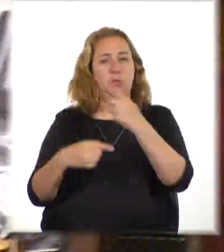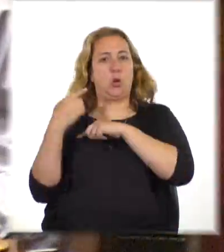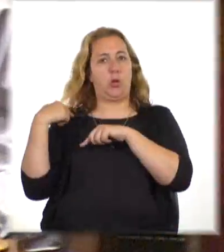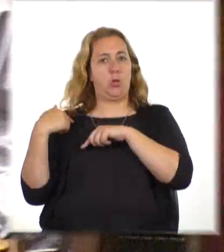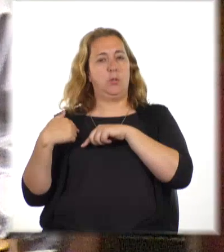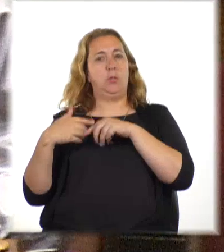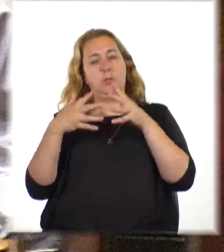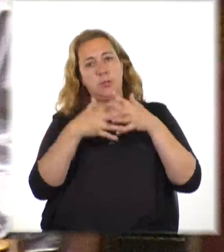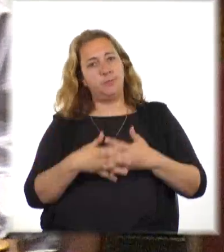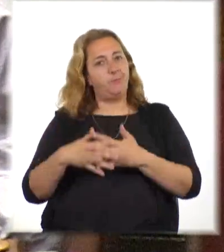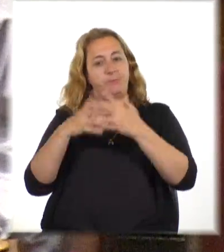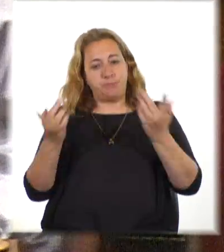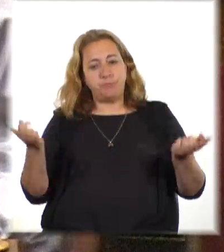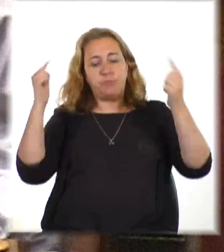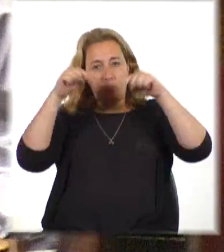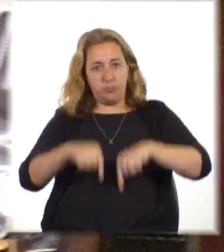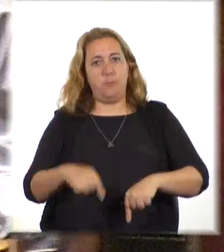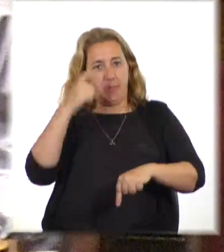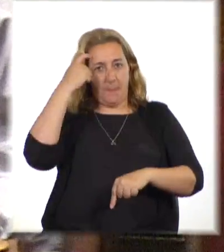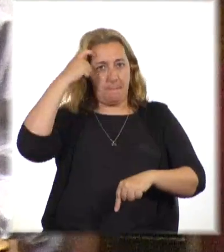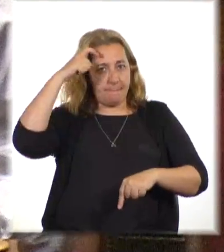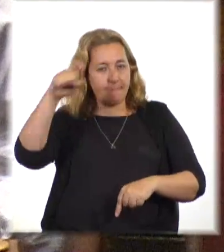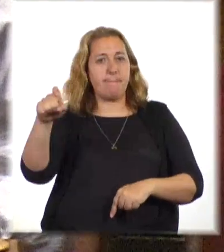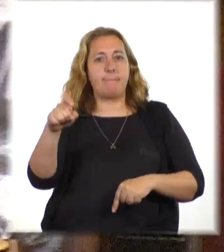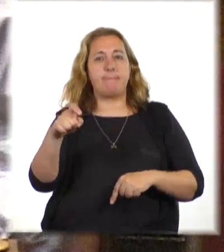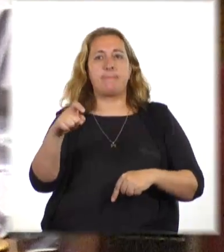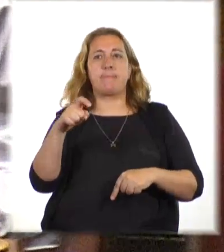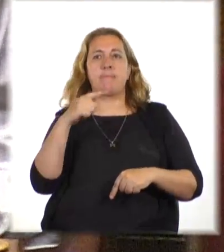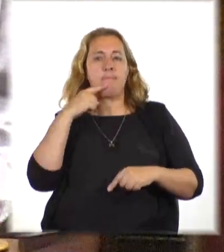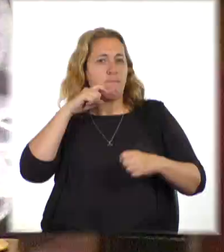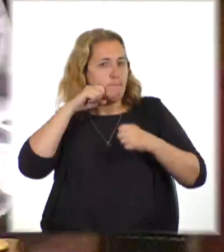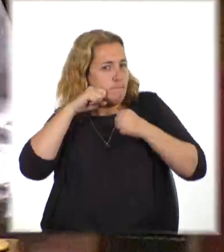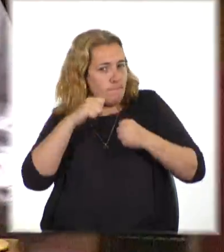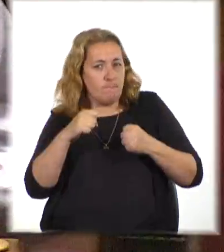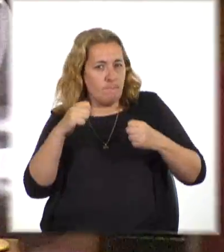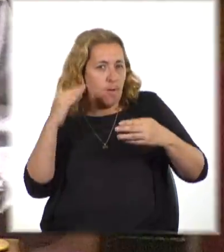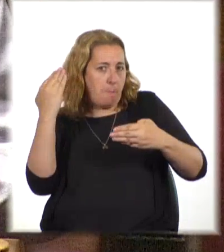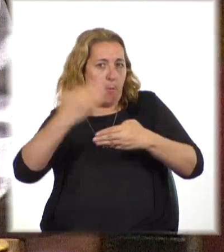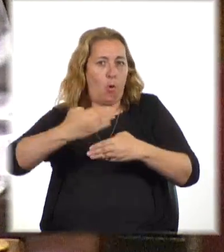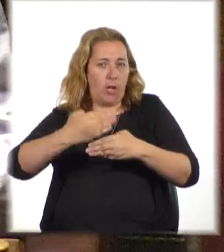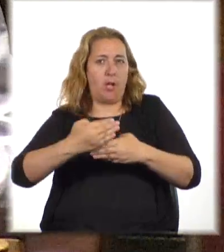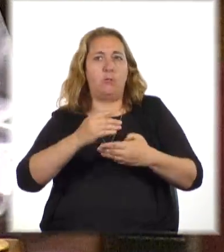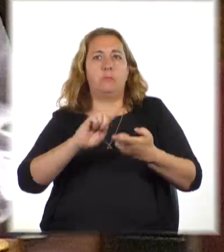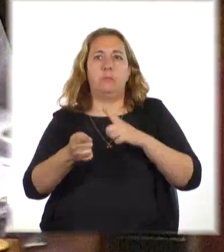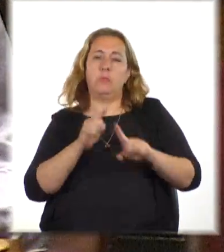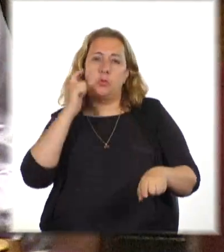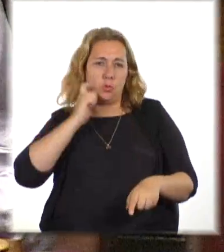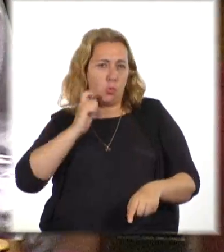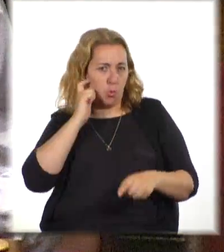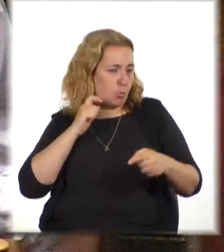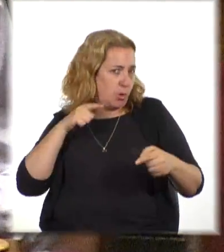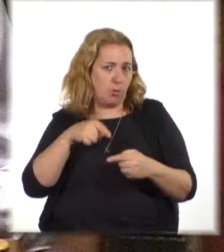eeuu entonces retomaron la estrategia al reconocido recrudecimiento del bloqueo y su presión contra cuba' señor presidente